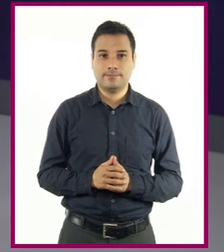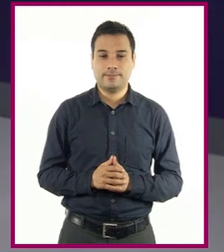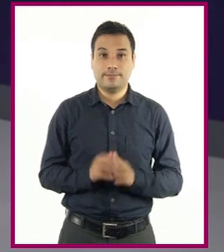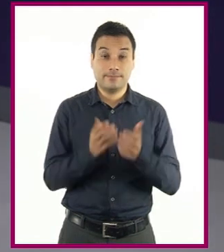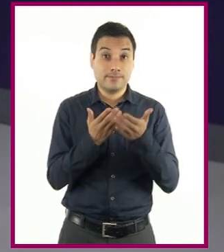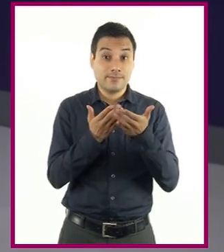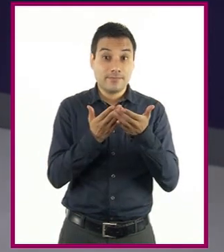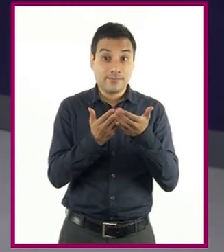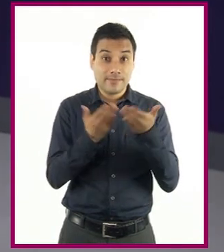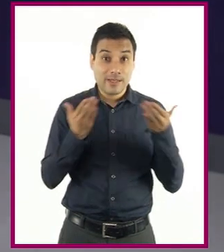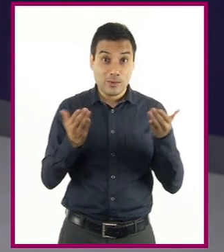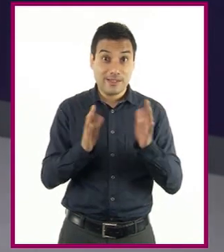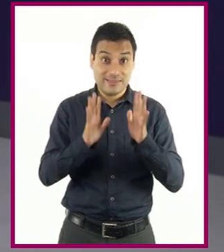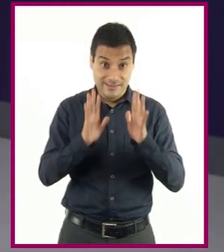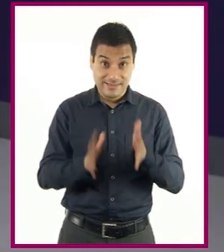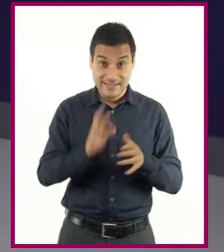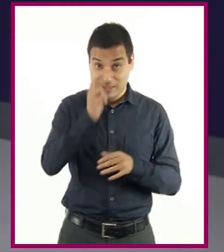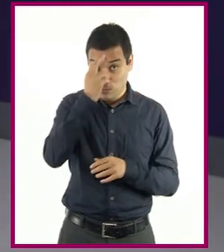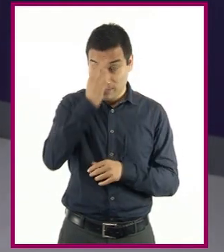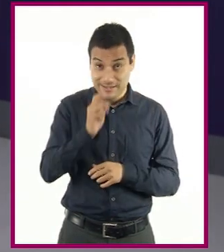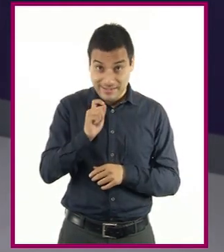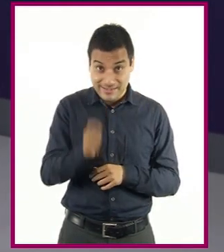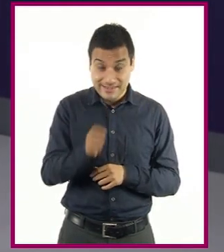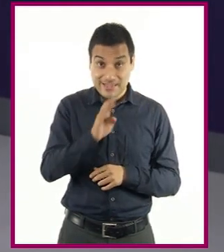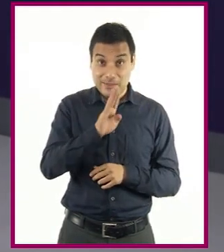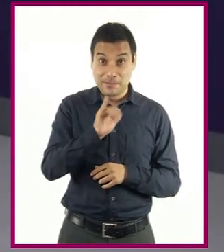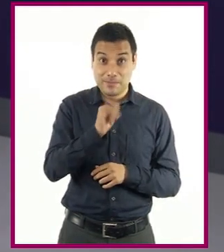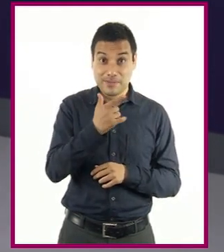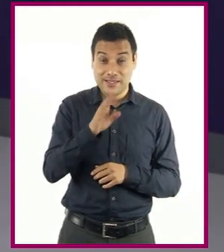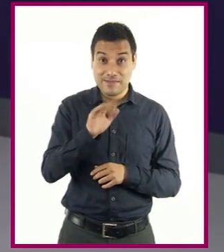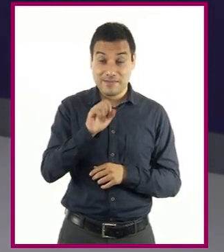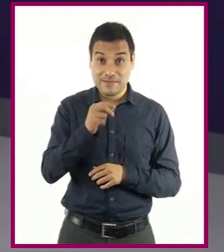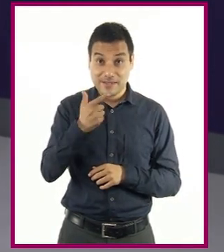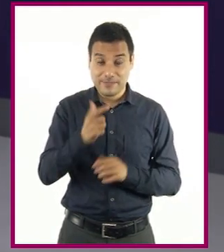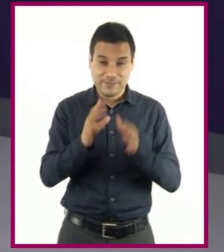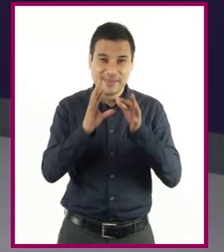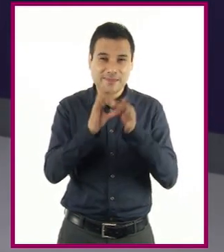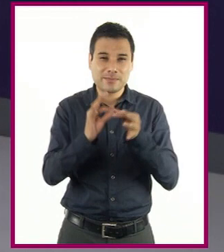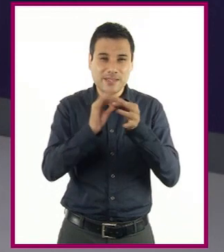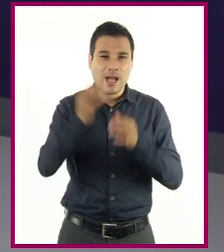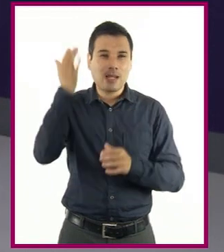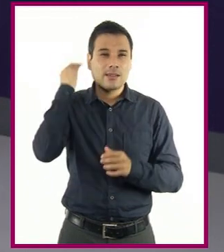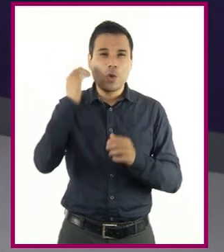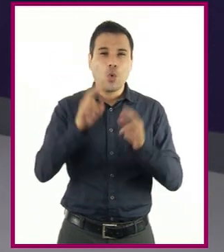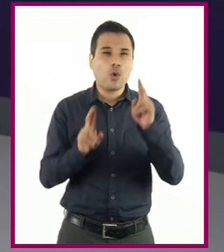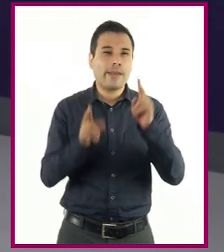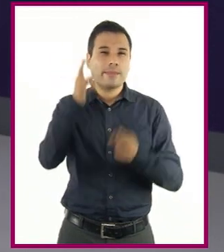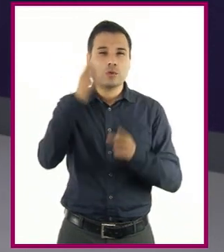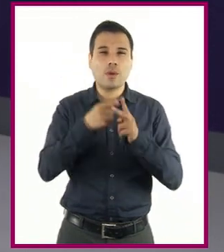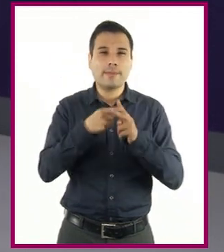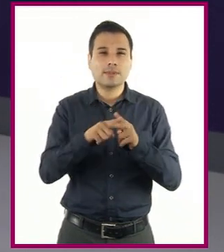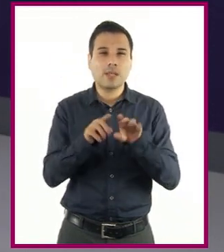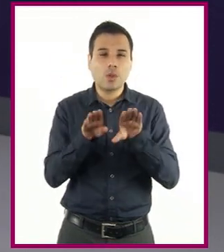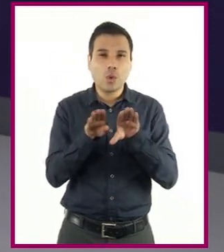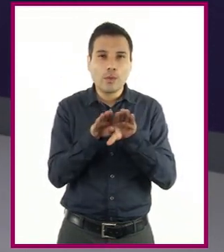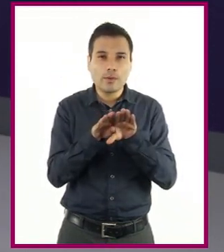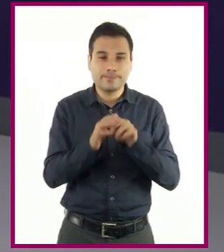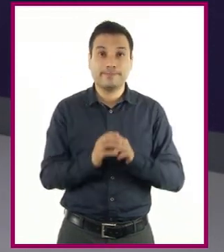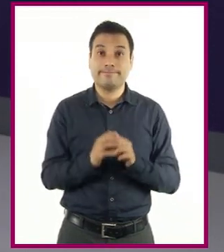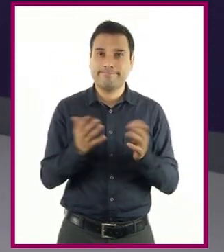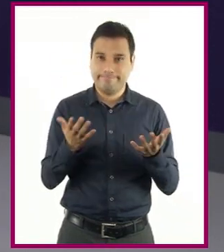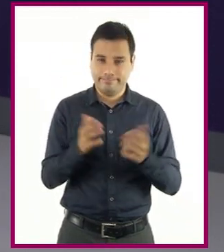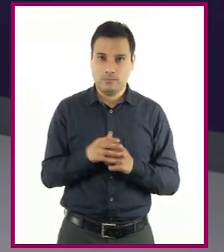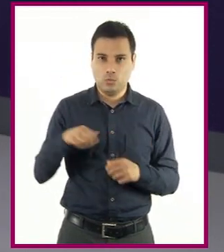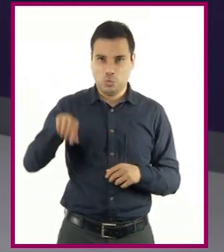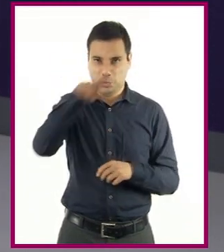que ya recordamos la teoría del Big Bang que explica la formación del universo, nuestras alumnas y alumnos